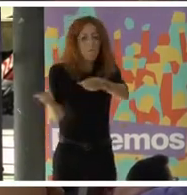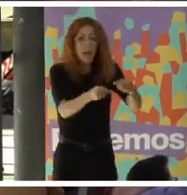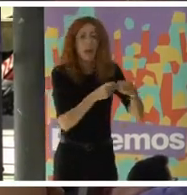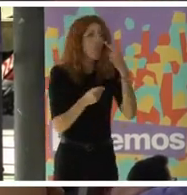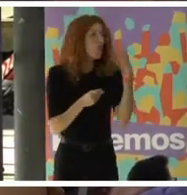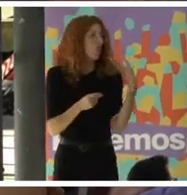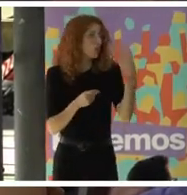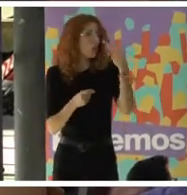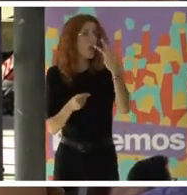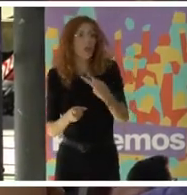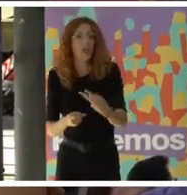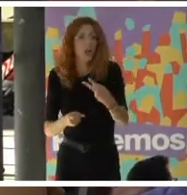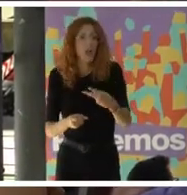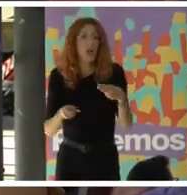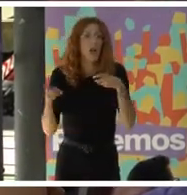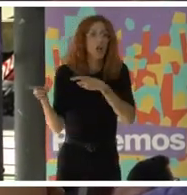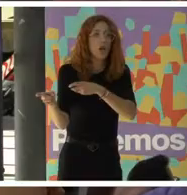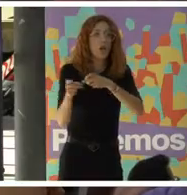2 años...